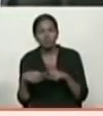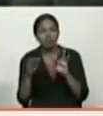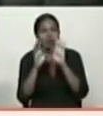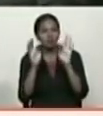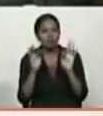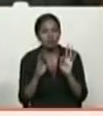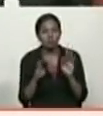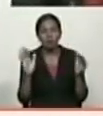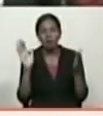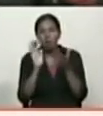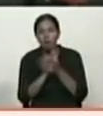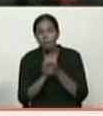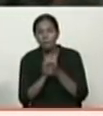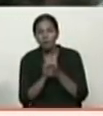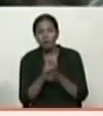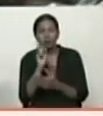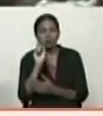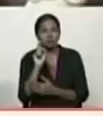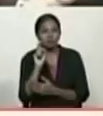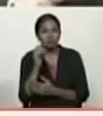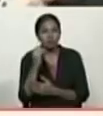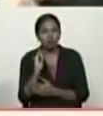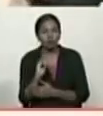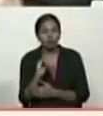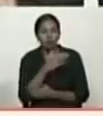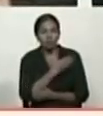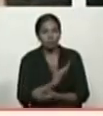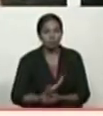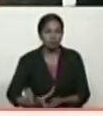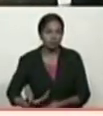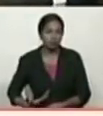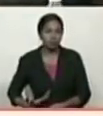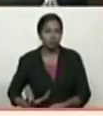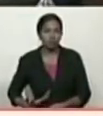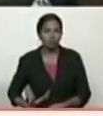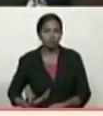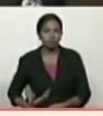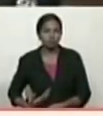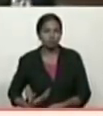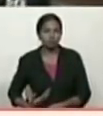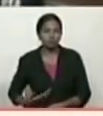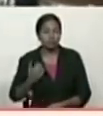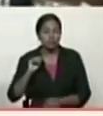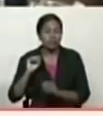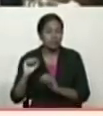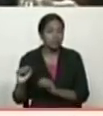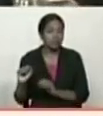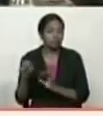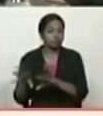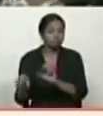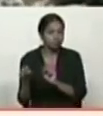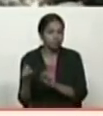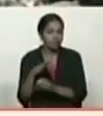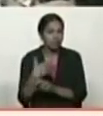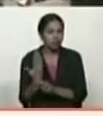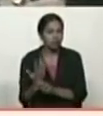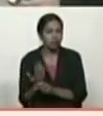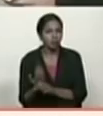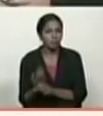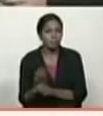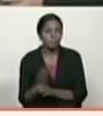los amigos y la necesidad, como decía el presidente al-Assad, de detener a tiempo el imperialismo, de que no haya una